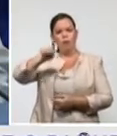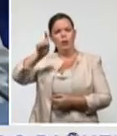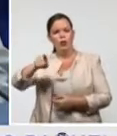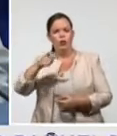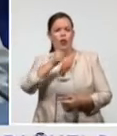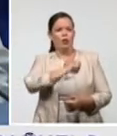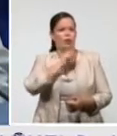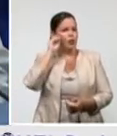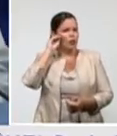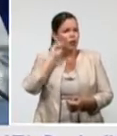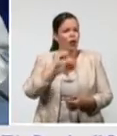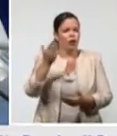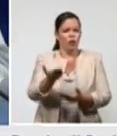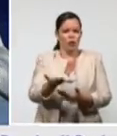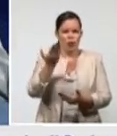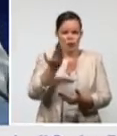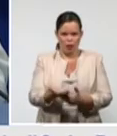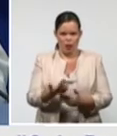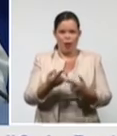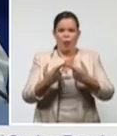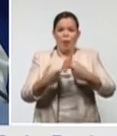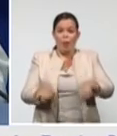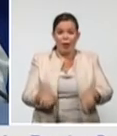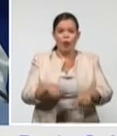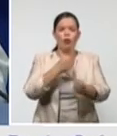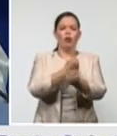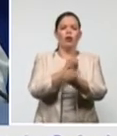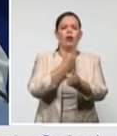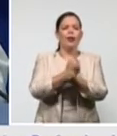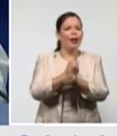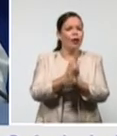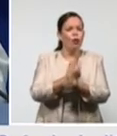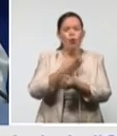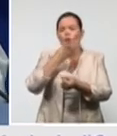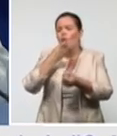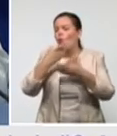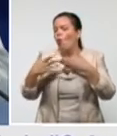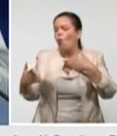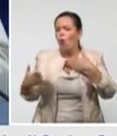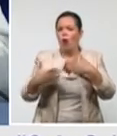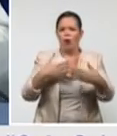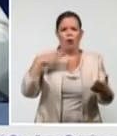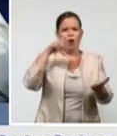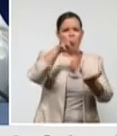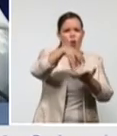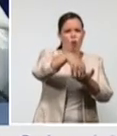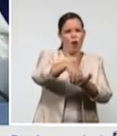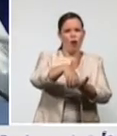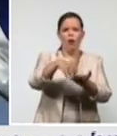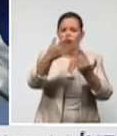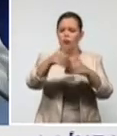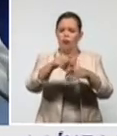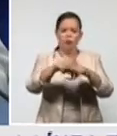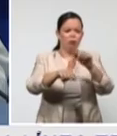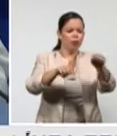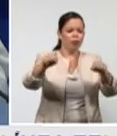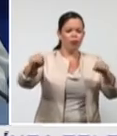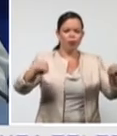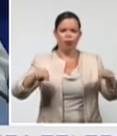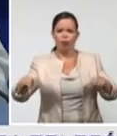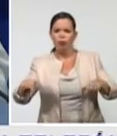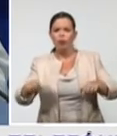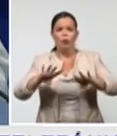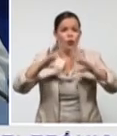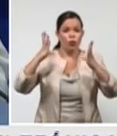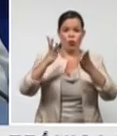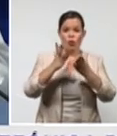pero el riesgo está presente en cualquier lugar. En estos lugares quizás haya un poco más de